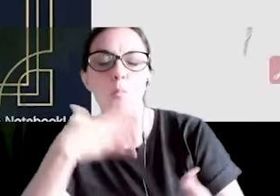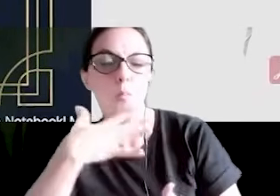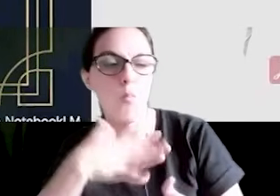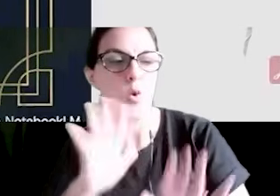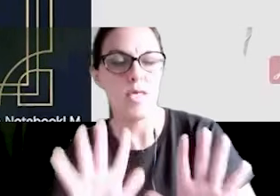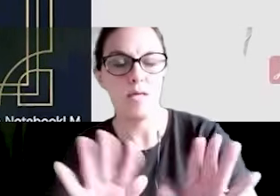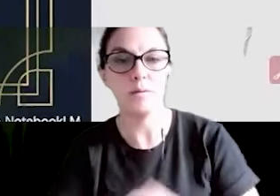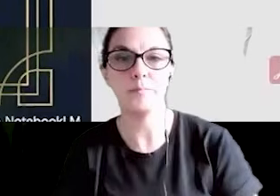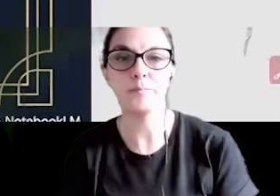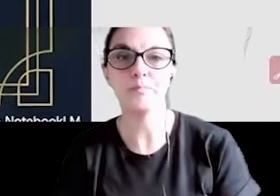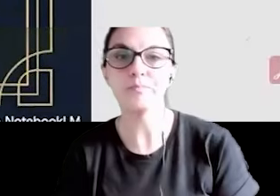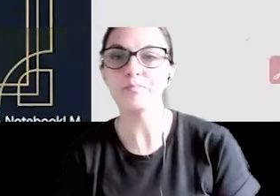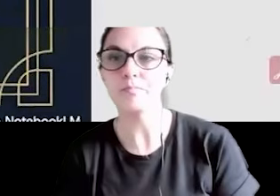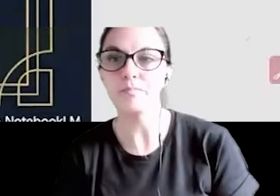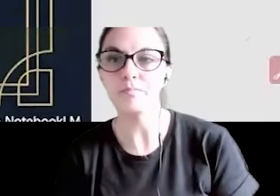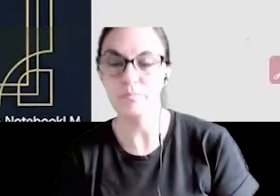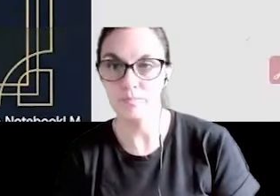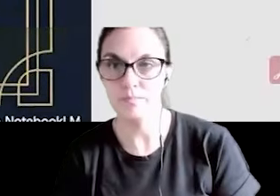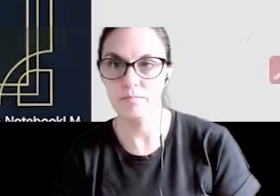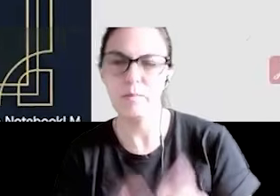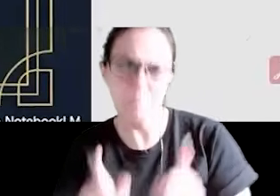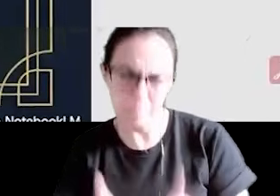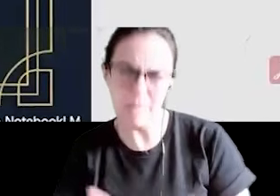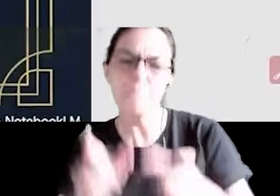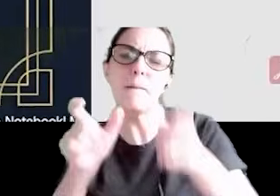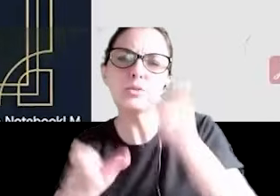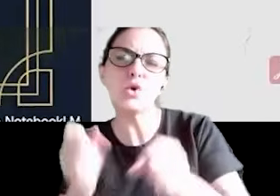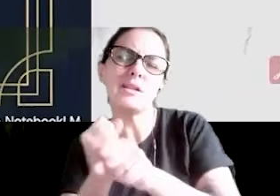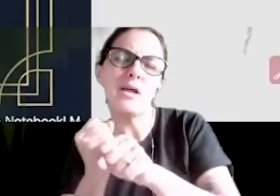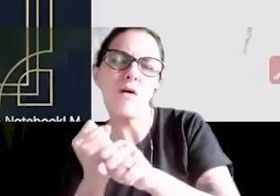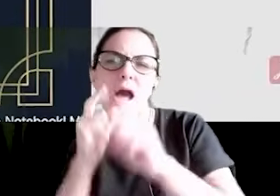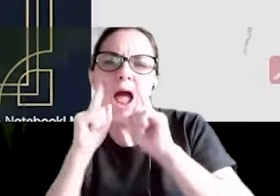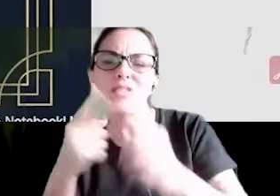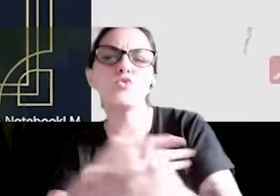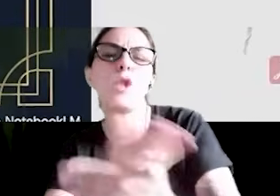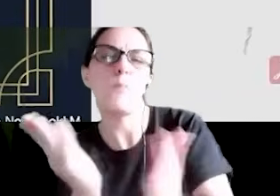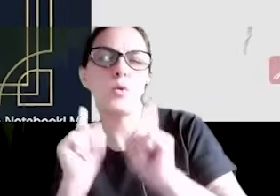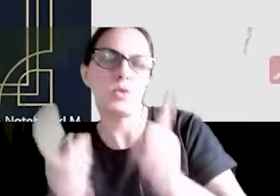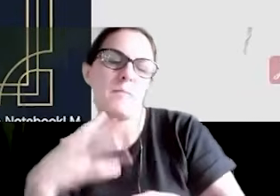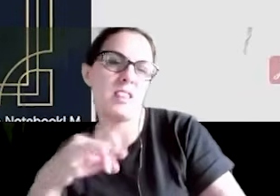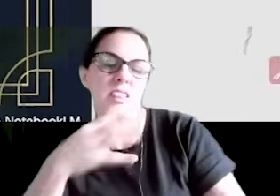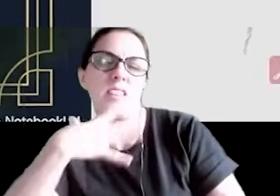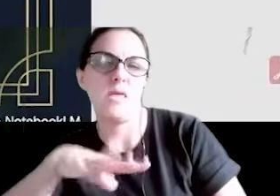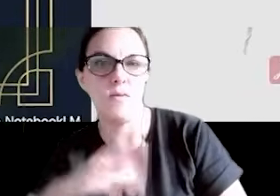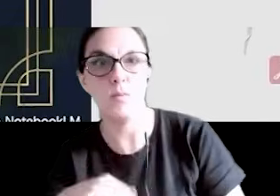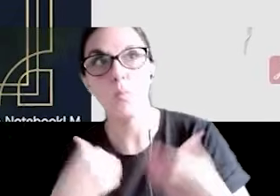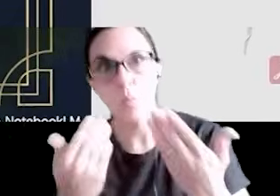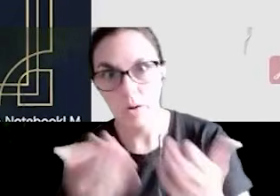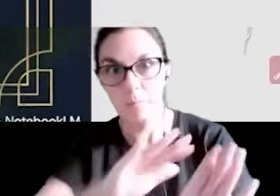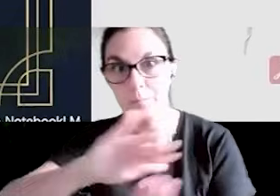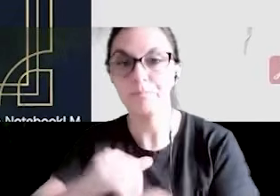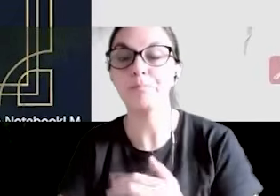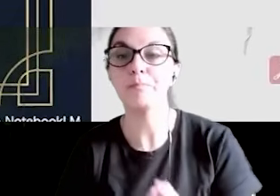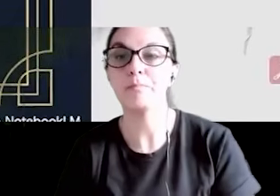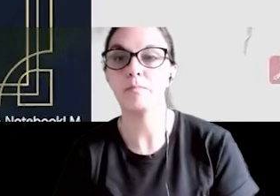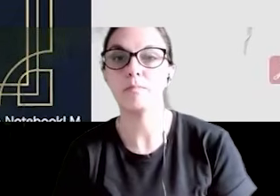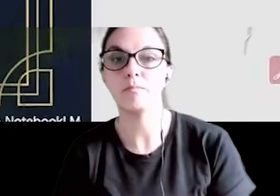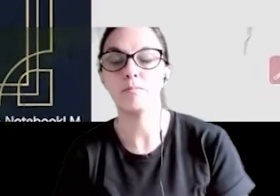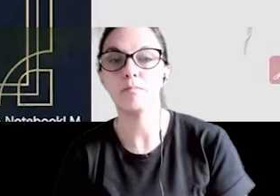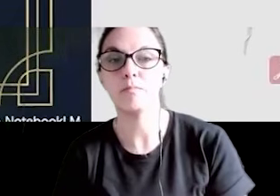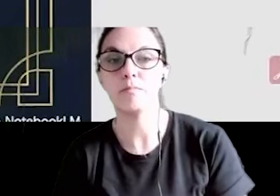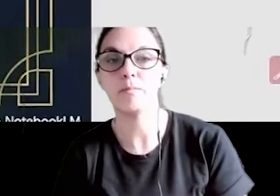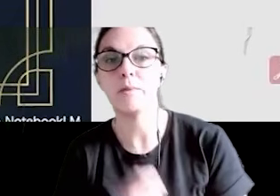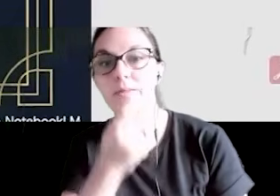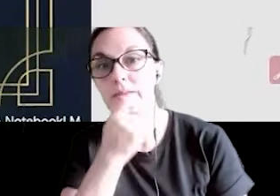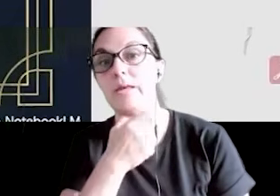agentes que están dentro de lo que son las áreas de atención y de servicio. Entonces, si nosotros tenemos que comentarle a un